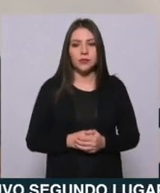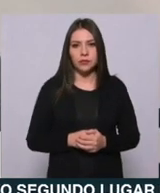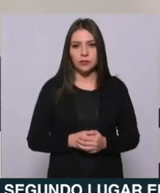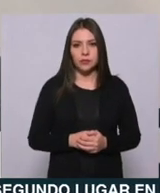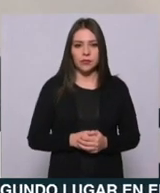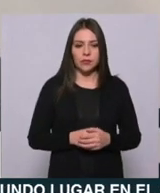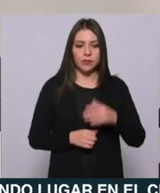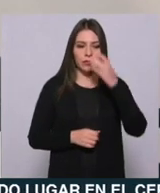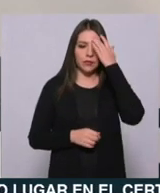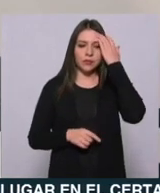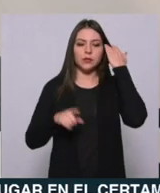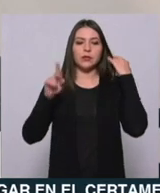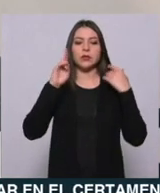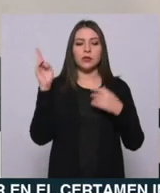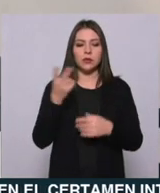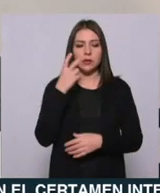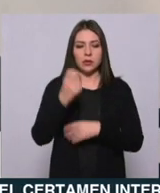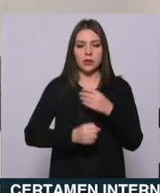recibirá este año